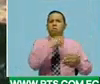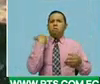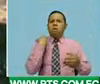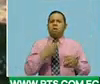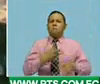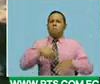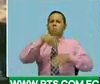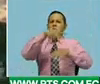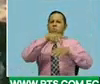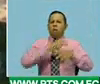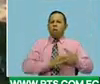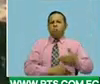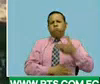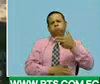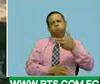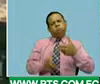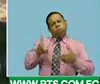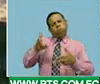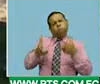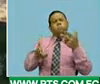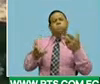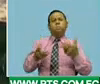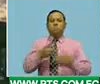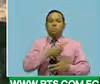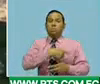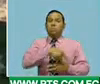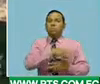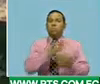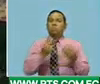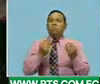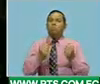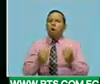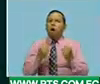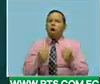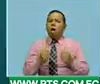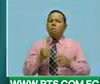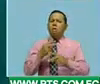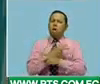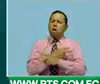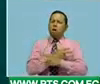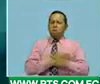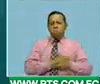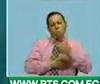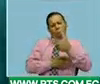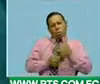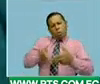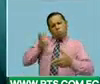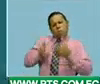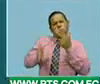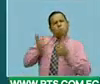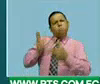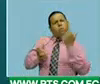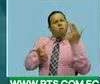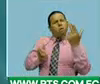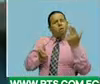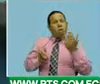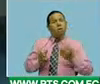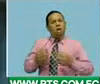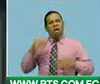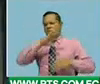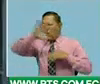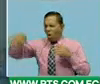alcance. Además, actuaron con extremada violencia. Todos los guardias nos tenían dando unos golpes y al resto del